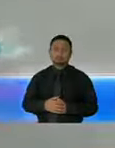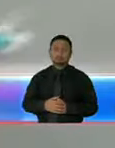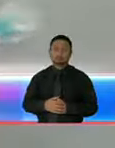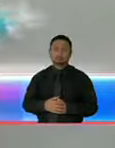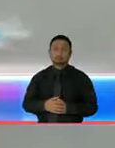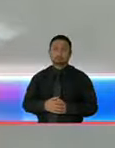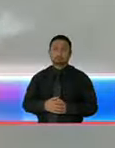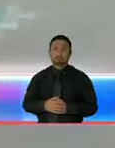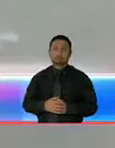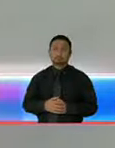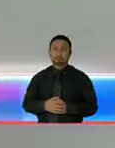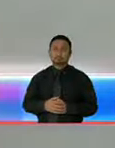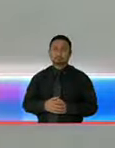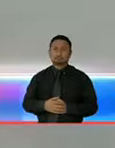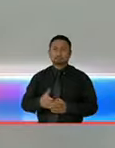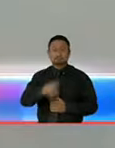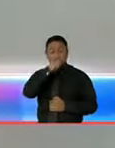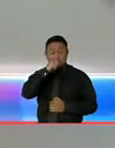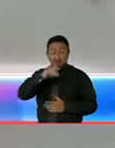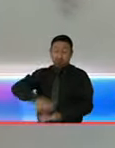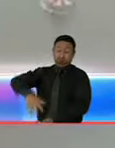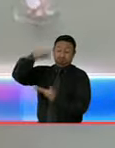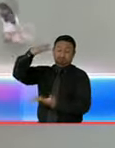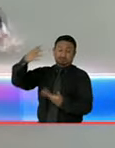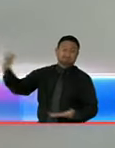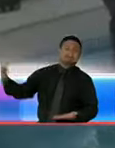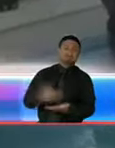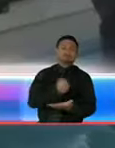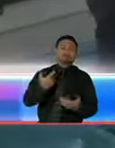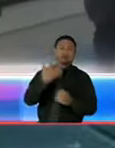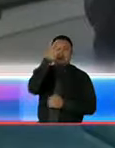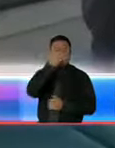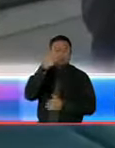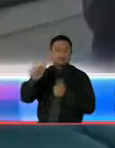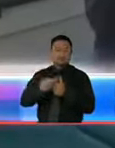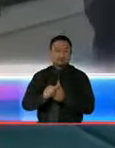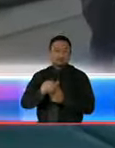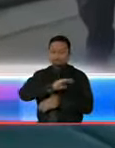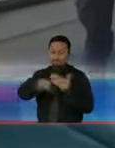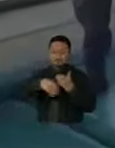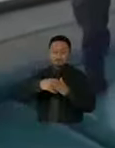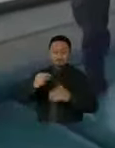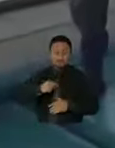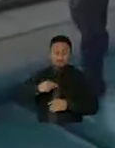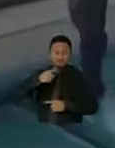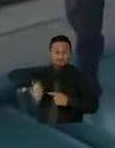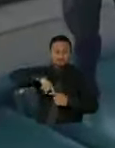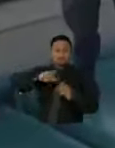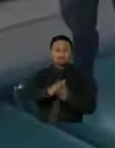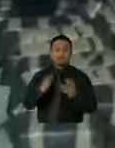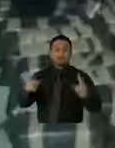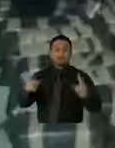Y más de una tonelada de cocaína fue decomisada en las costas de Esmeraldas. Con todos los detalles, regresamos en el Comercio TV luego de la pausa.